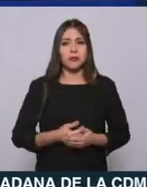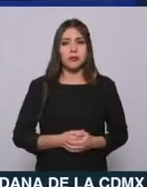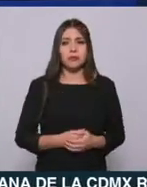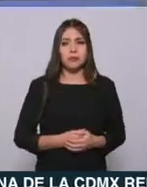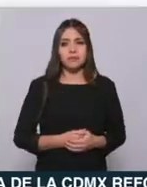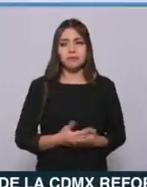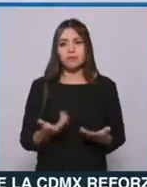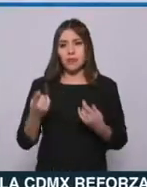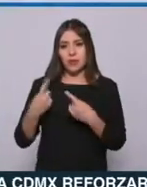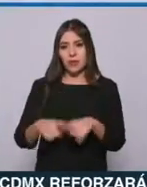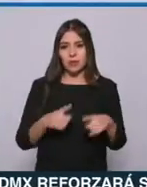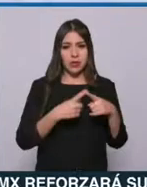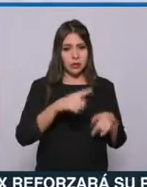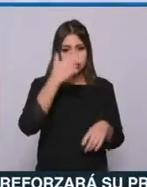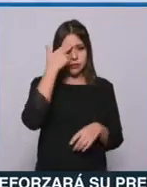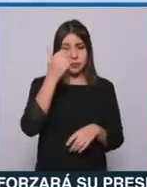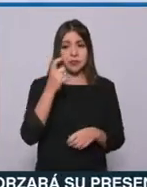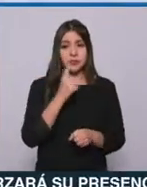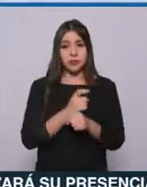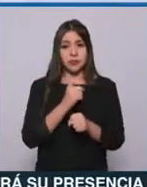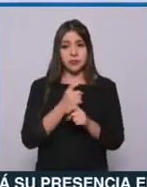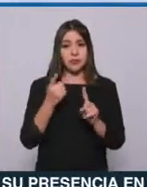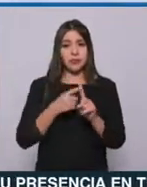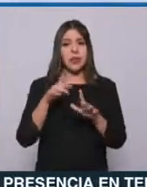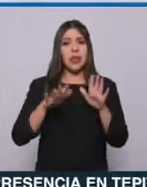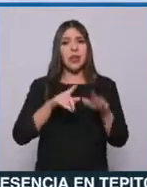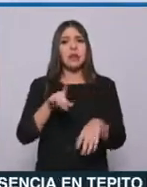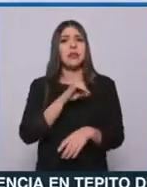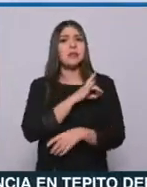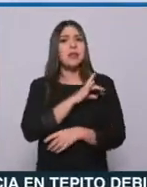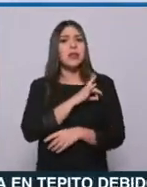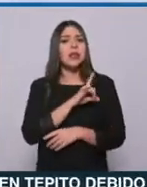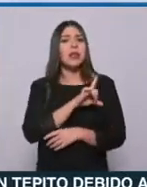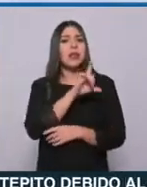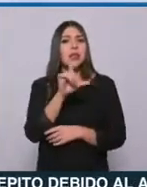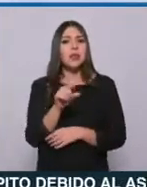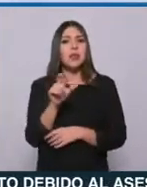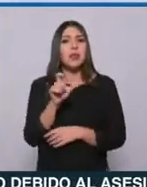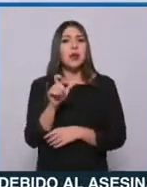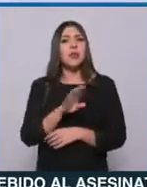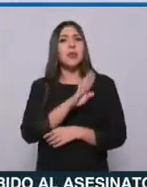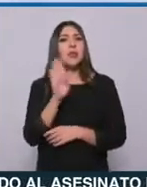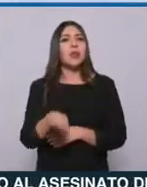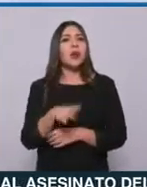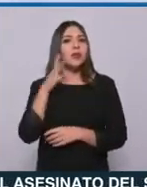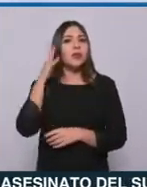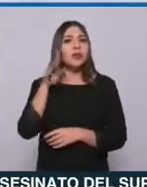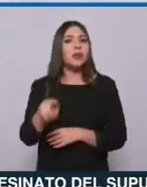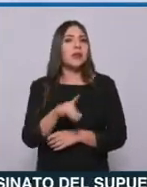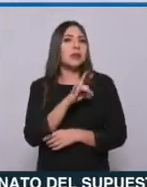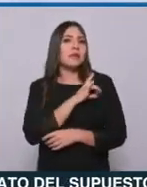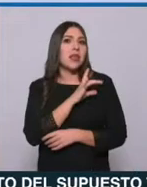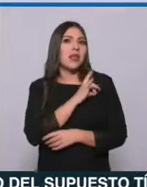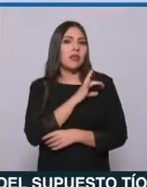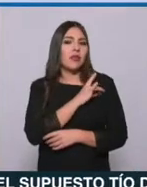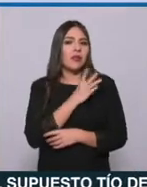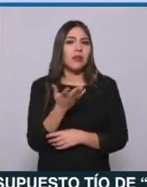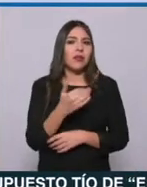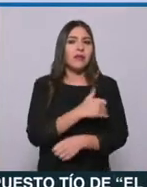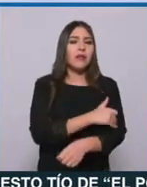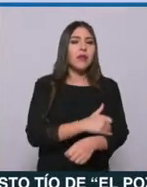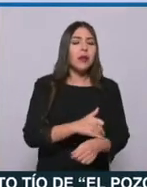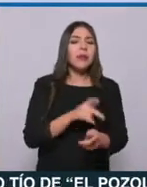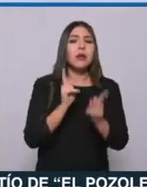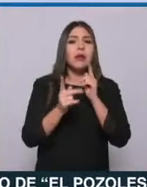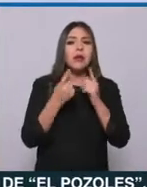La principal es que nos da miedo hablar de qué va a pasar después de que no estemos aquí. Es un poco de temor con la familia platicar